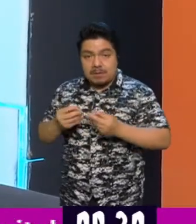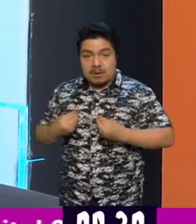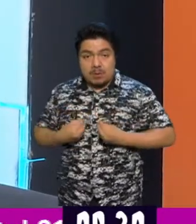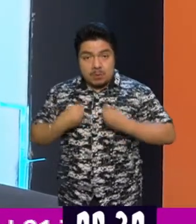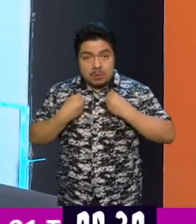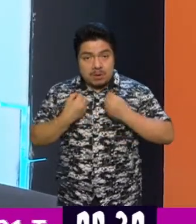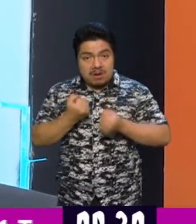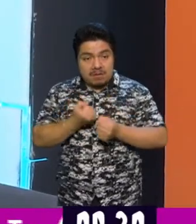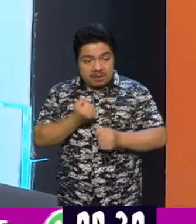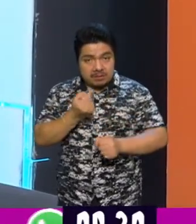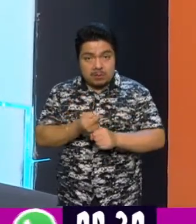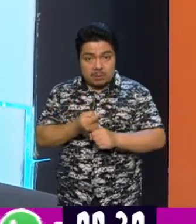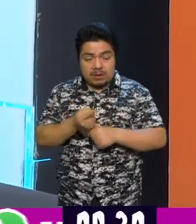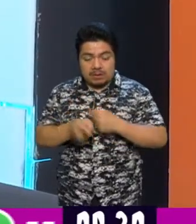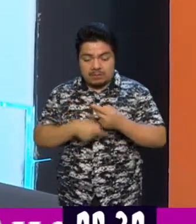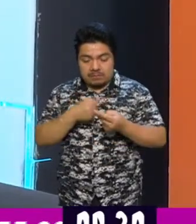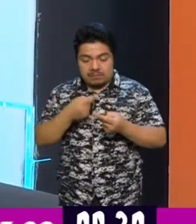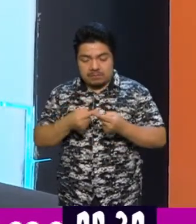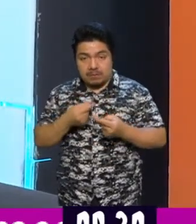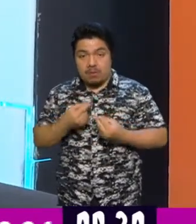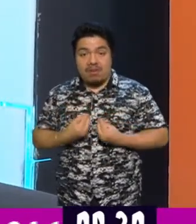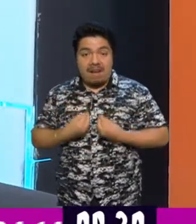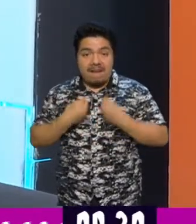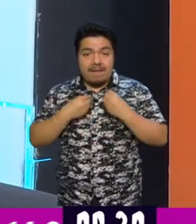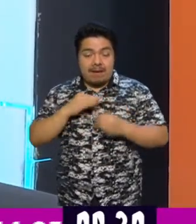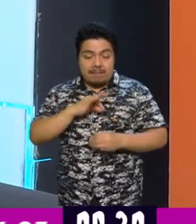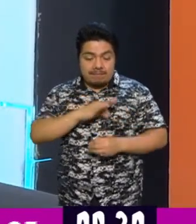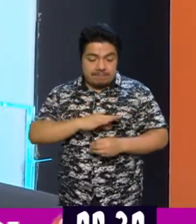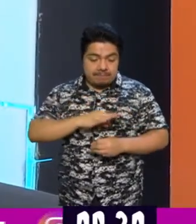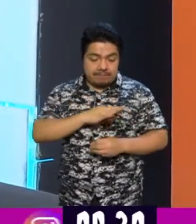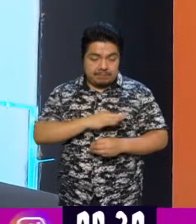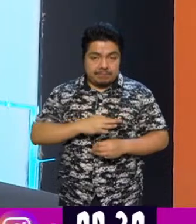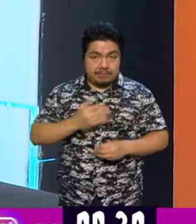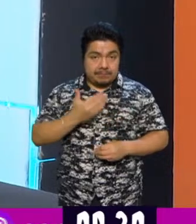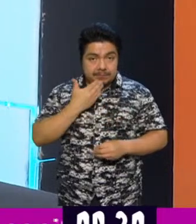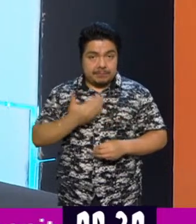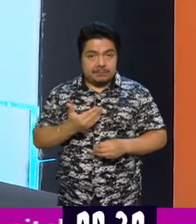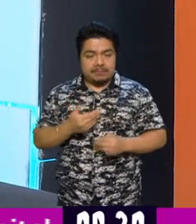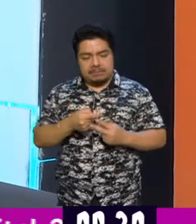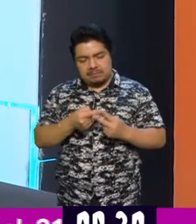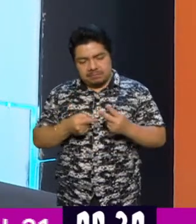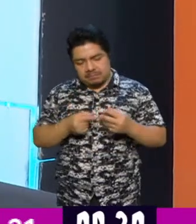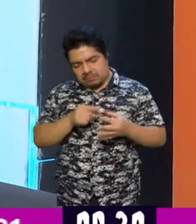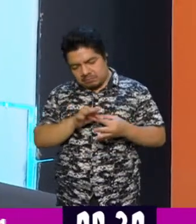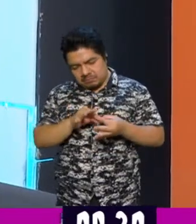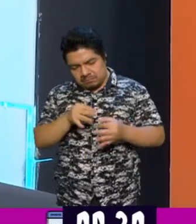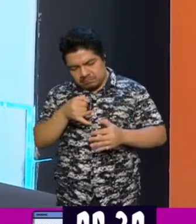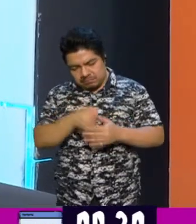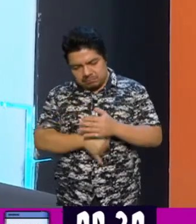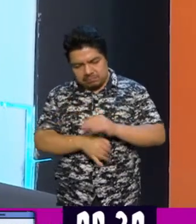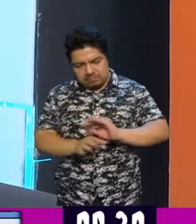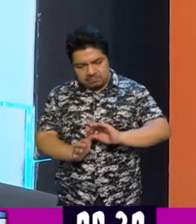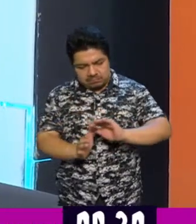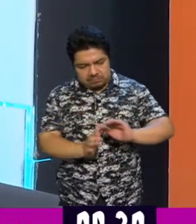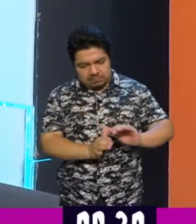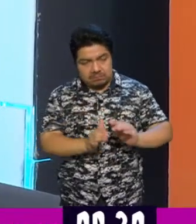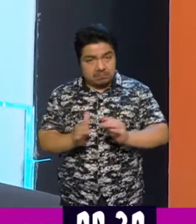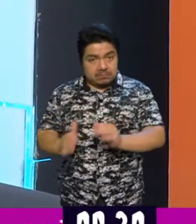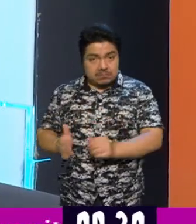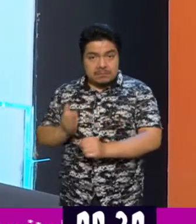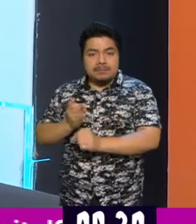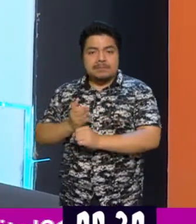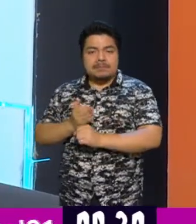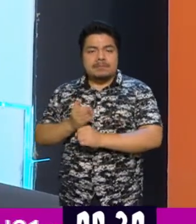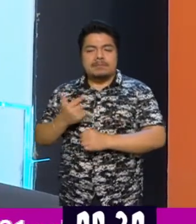vida de felicidad. Y bueno, eso es un tema a desarrollar, pero yo quiero pues dar crédito primero